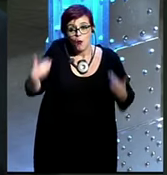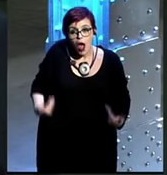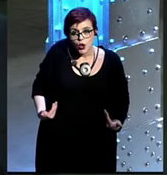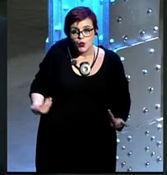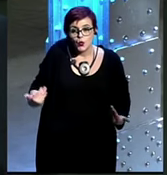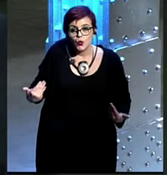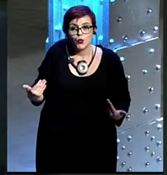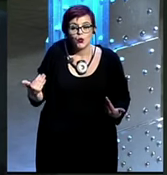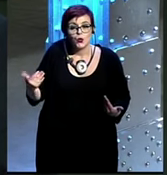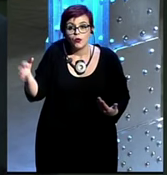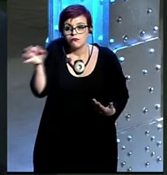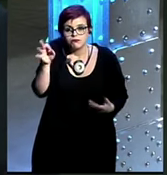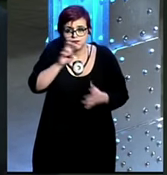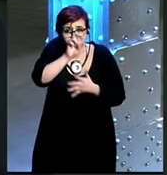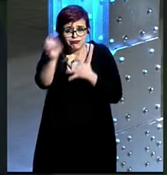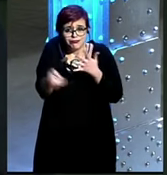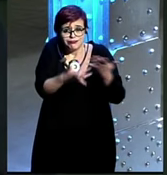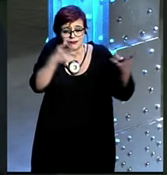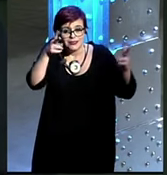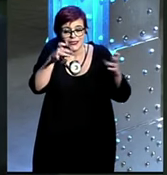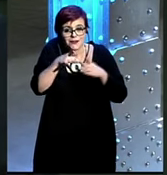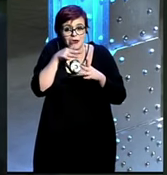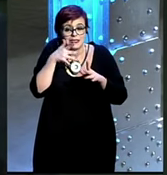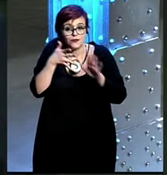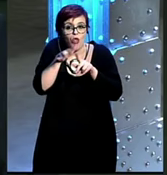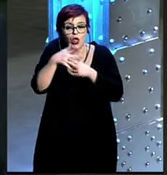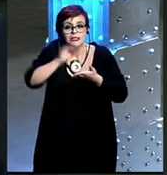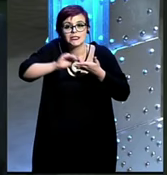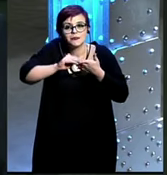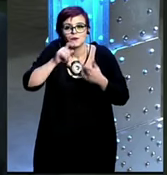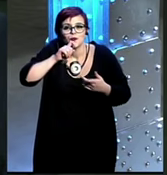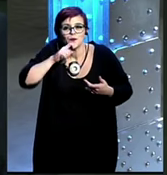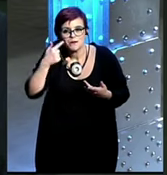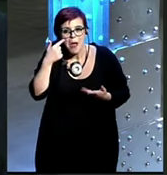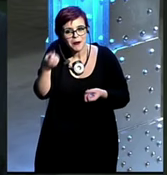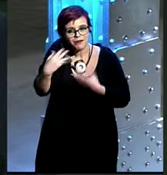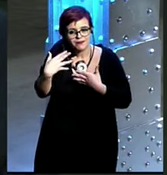humano, en fin, de lo que es el hecho mismo de escribir?